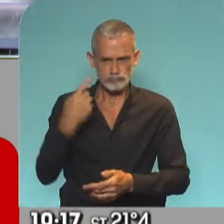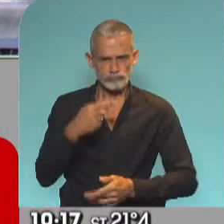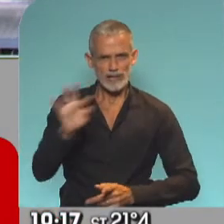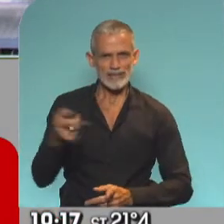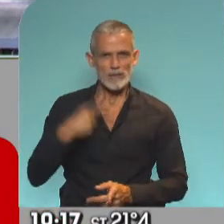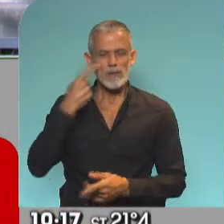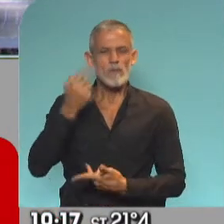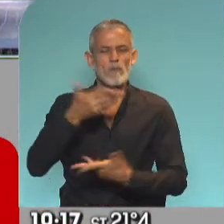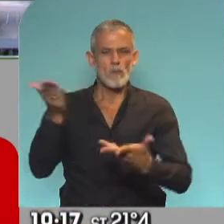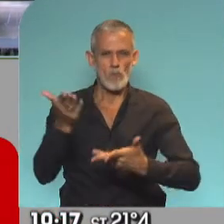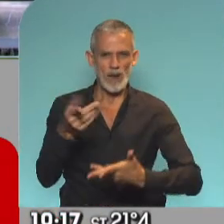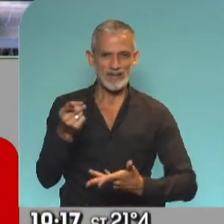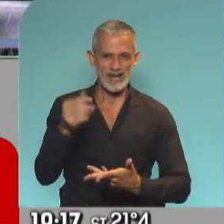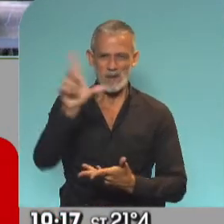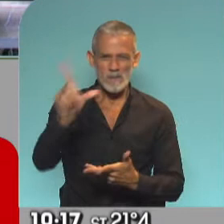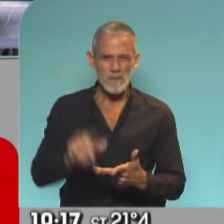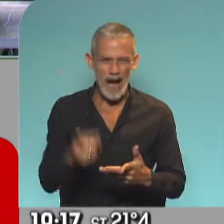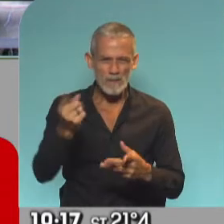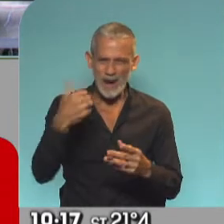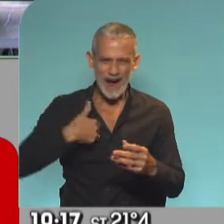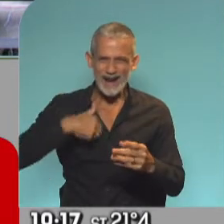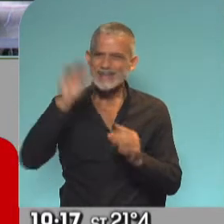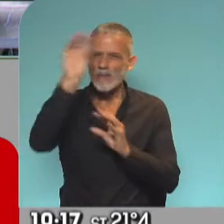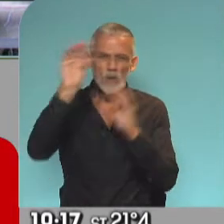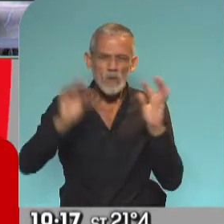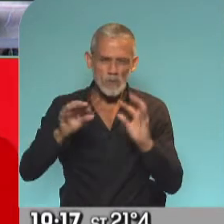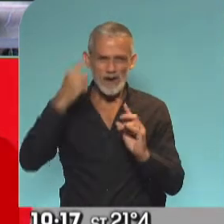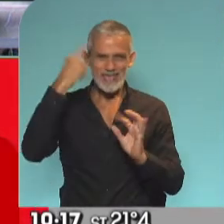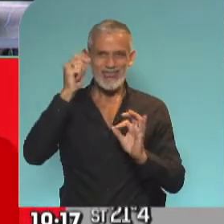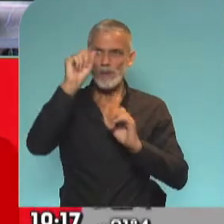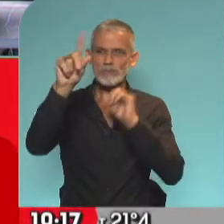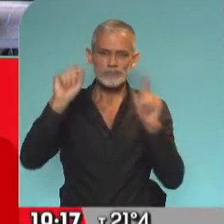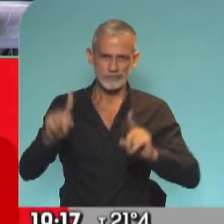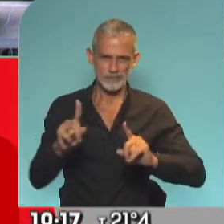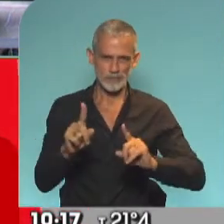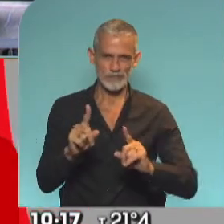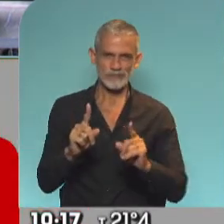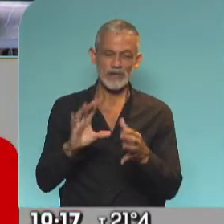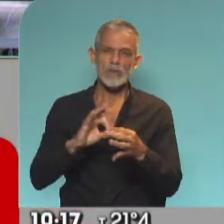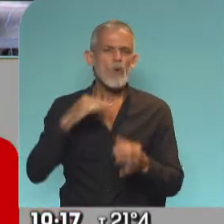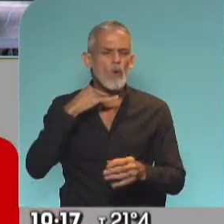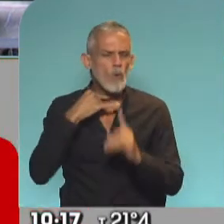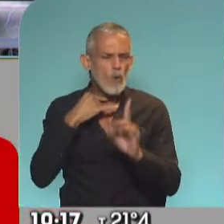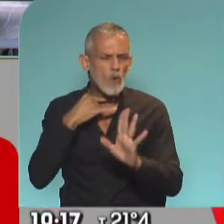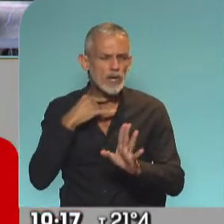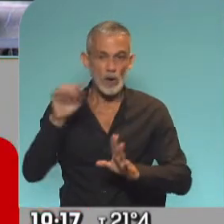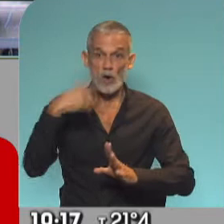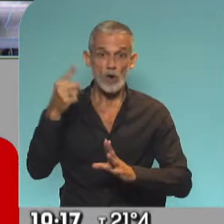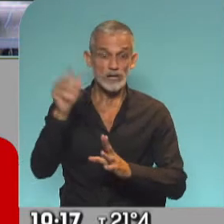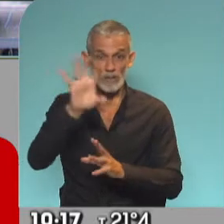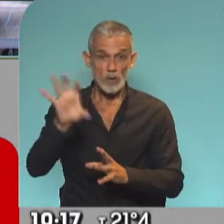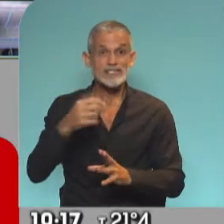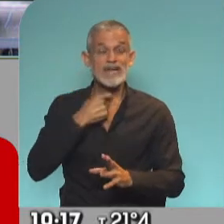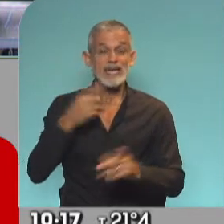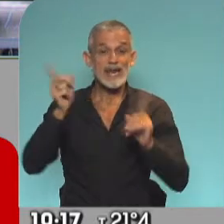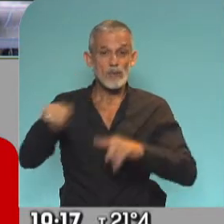dejábamos bien claro en el mapa cuál es la idea de cada provincia. A propósito, habló de Jujuy, ¿hay alguna otra provincia que quiera